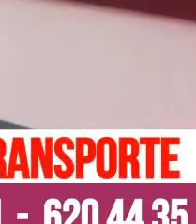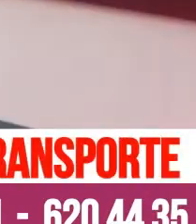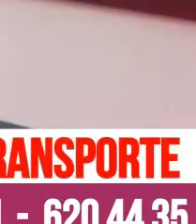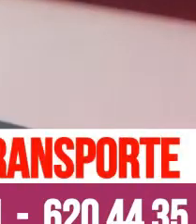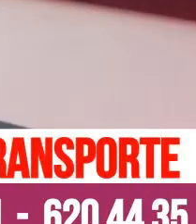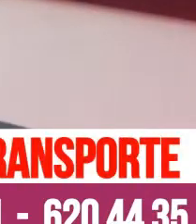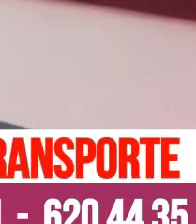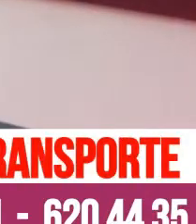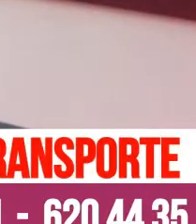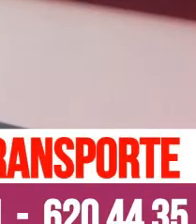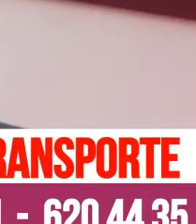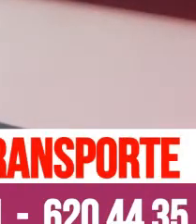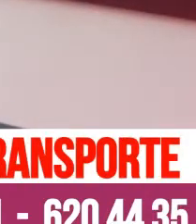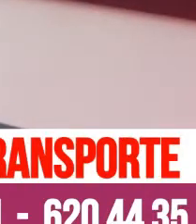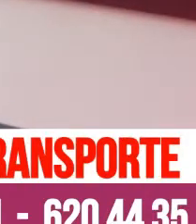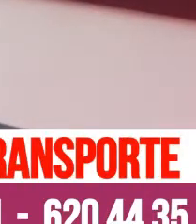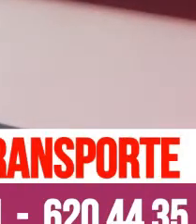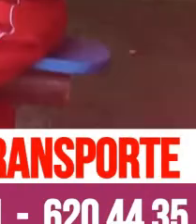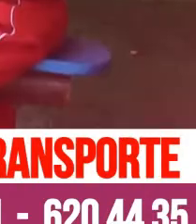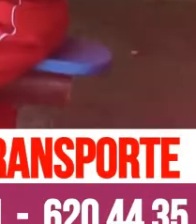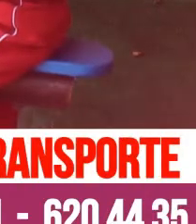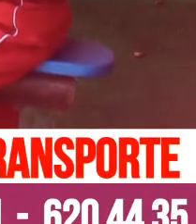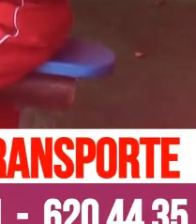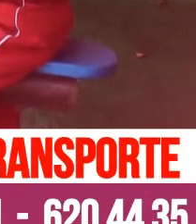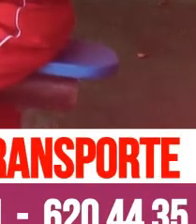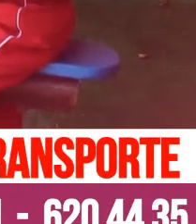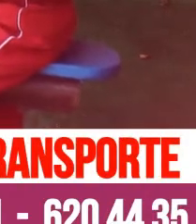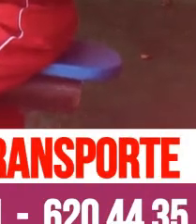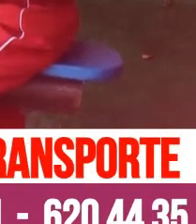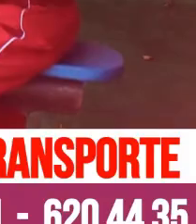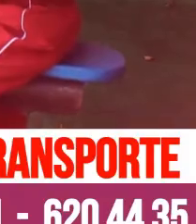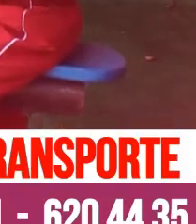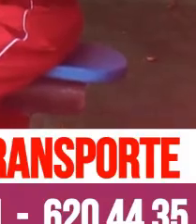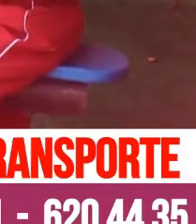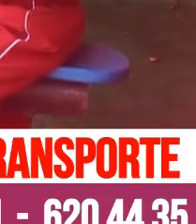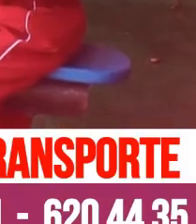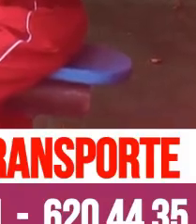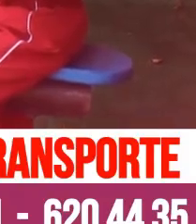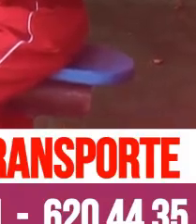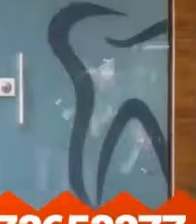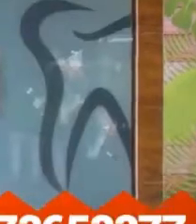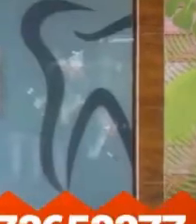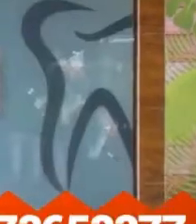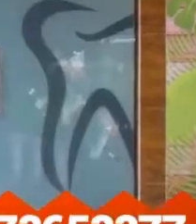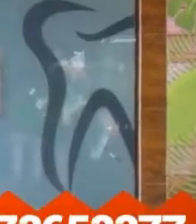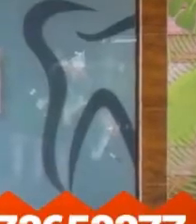tecnología. Servicio de alimentación y transporte escolar. Porque el futuro de sus hijos comienza ahora.